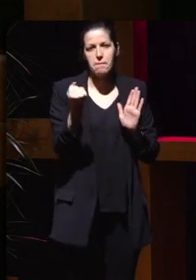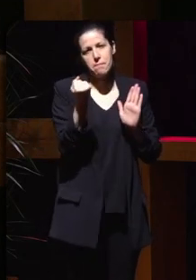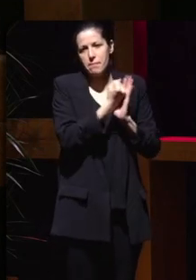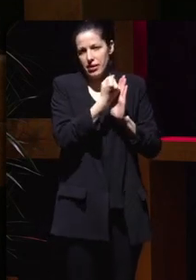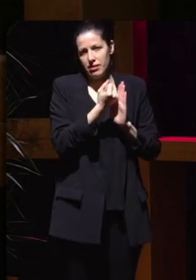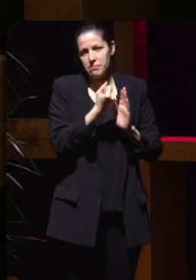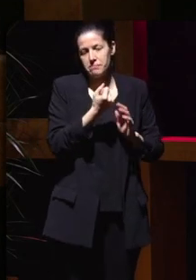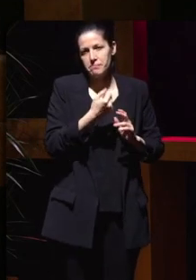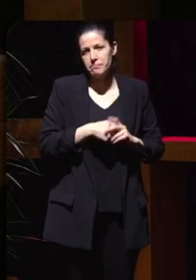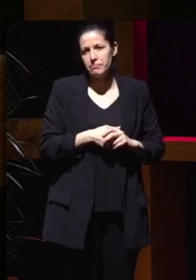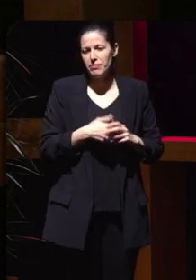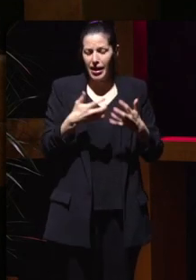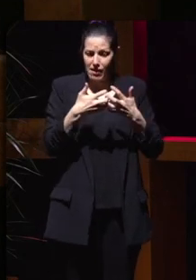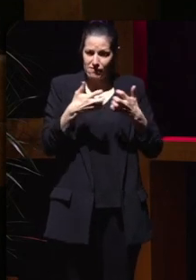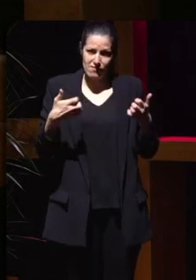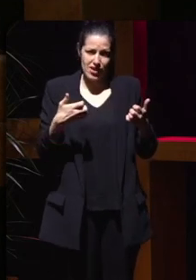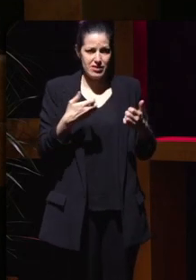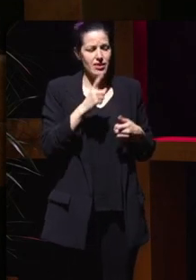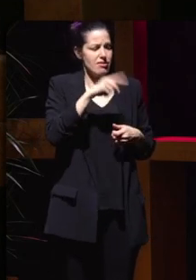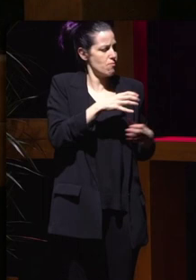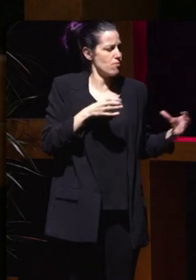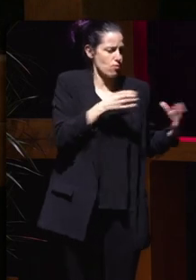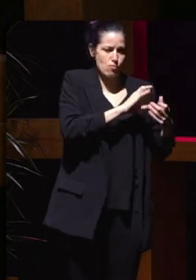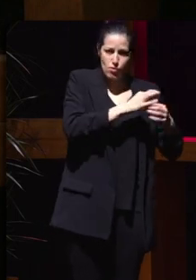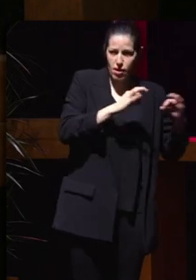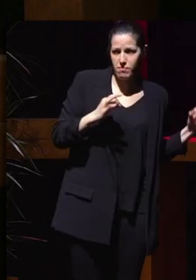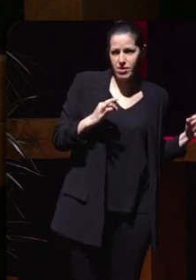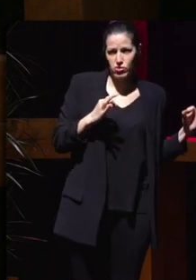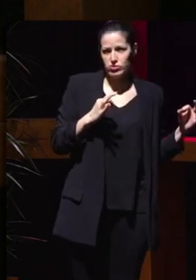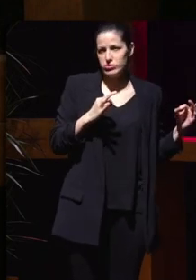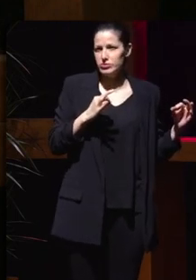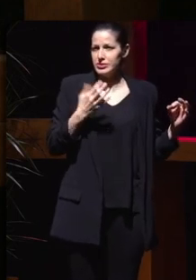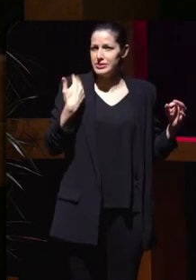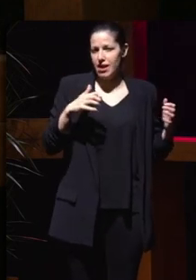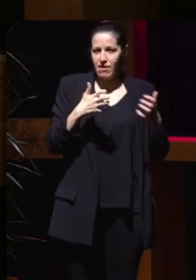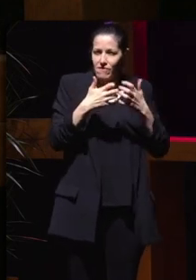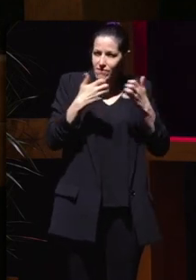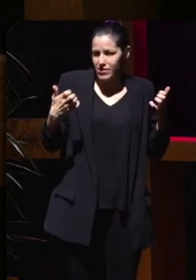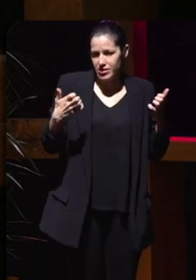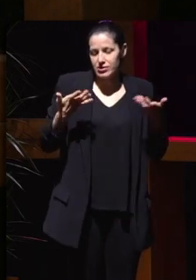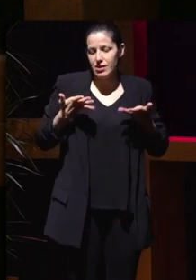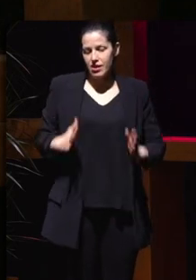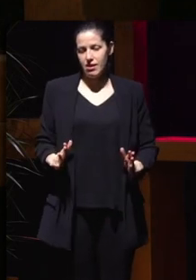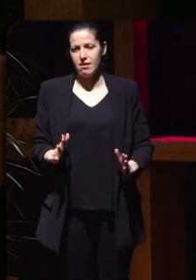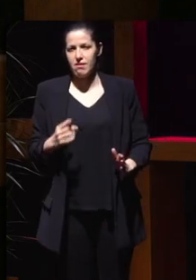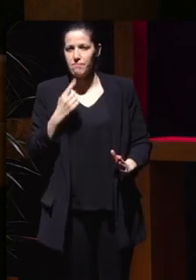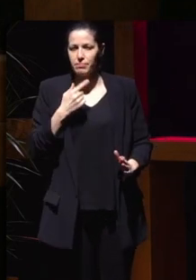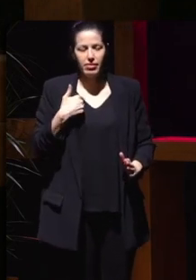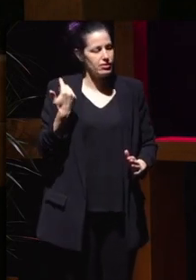esa frase forma parte de nuestro donoso acervo y como no estamos y estamos juntas